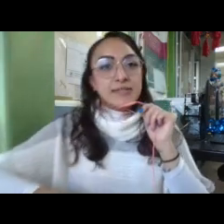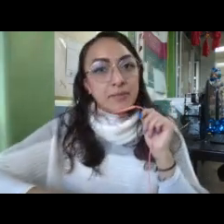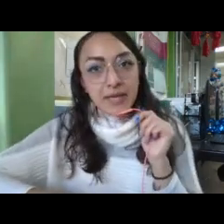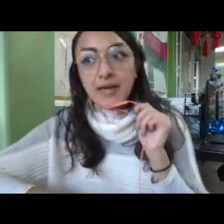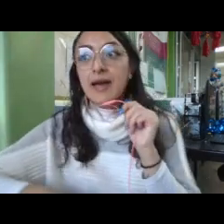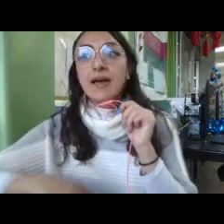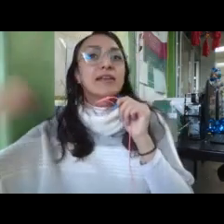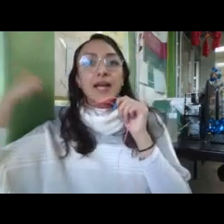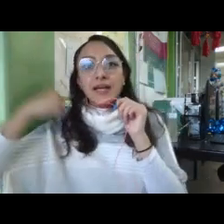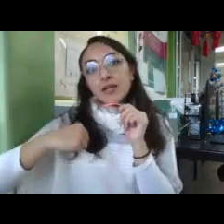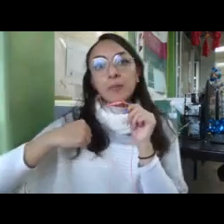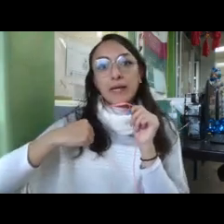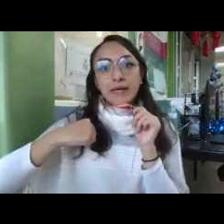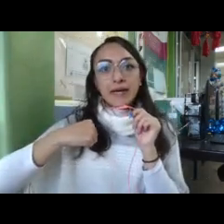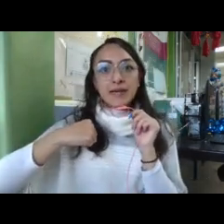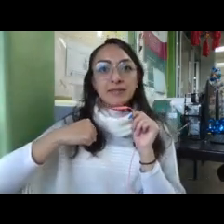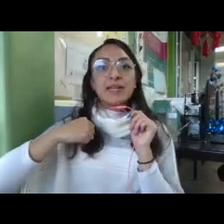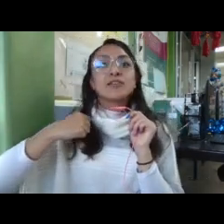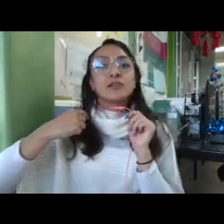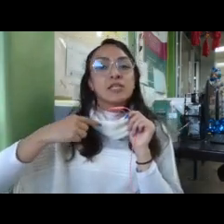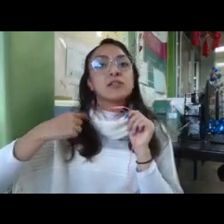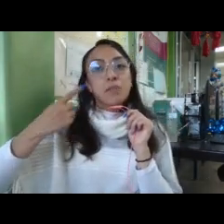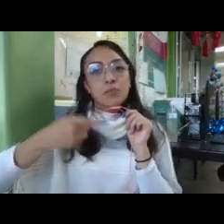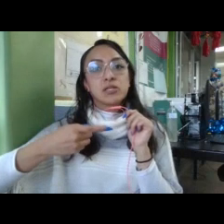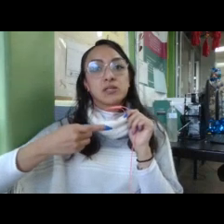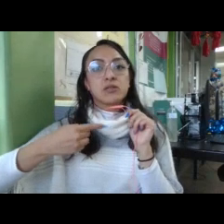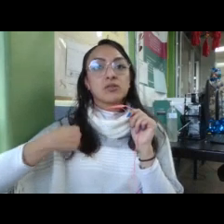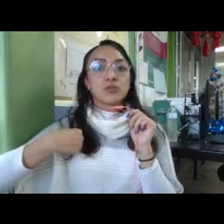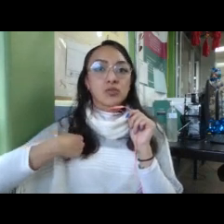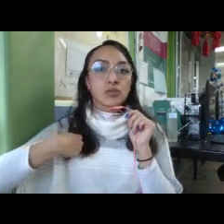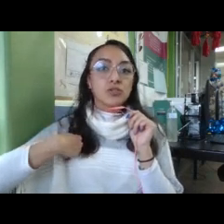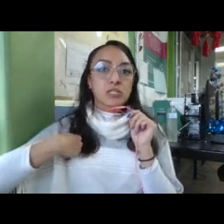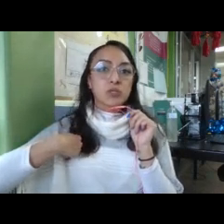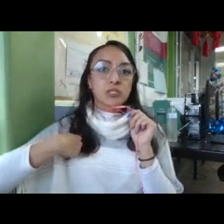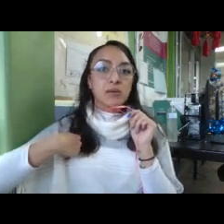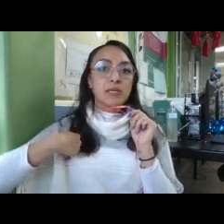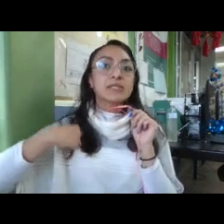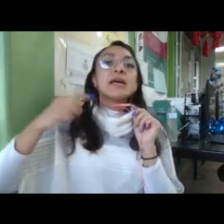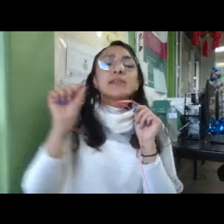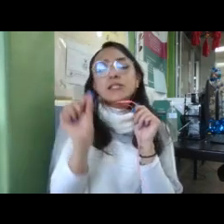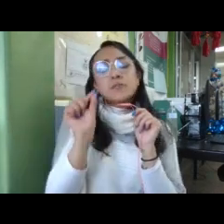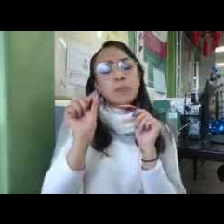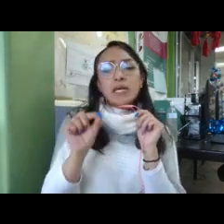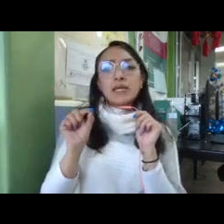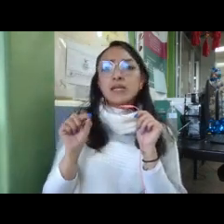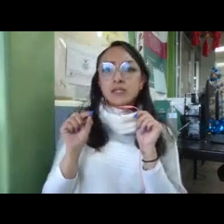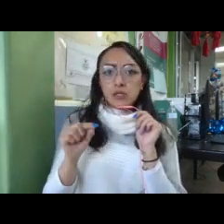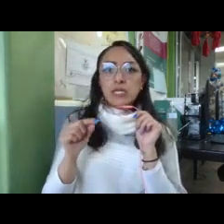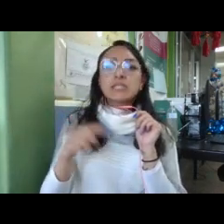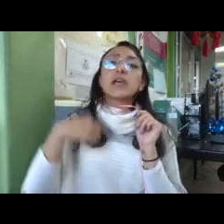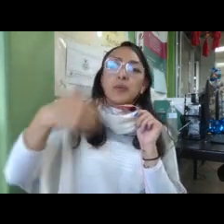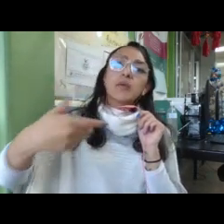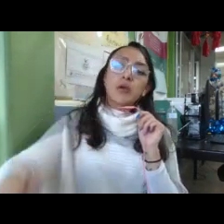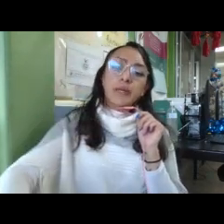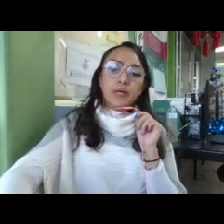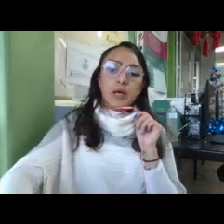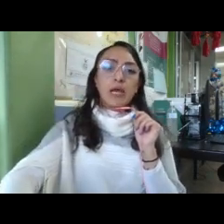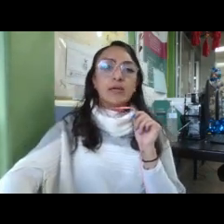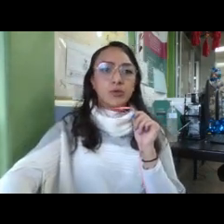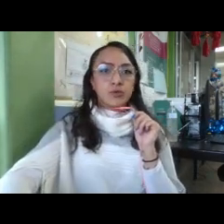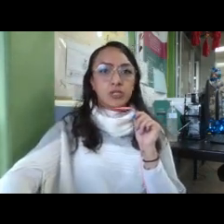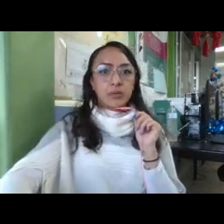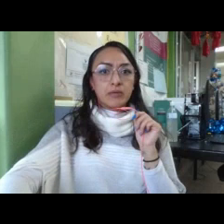dile que se venga, tráetelo para acá. Entonces vamos haciéndonos nosotros responsables de esas pequeñas acciones que pueden